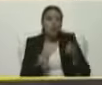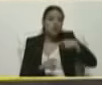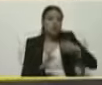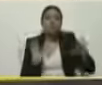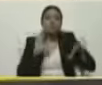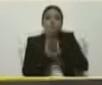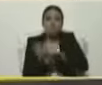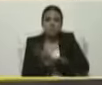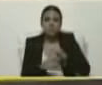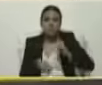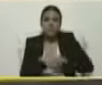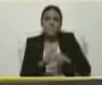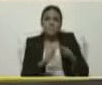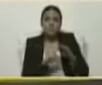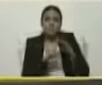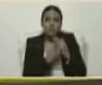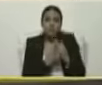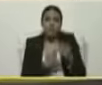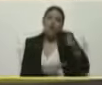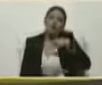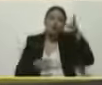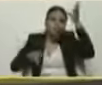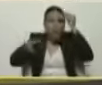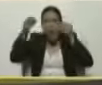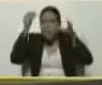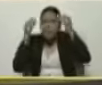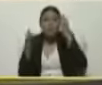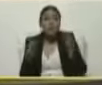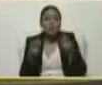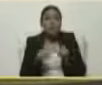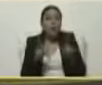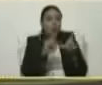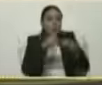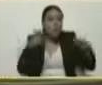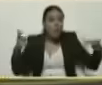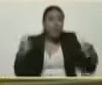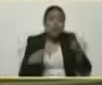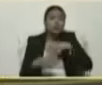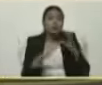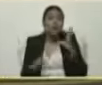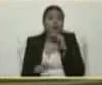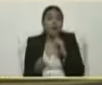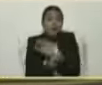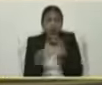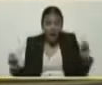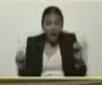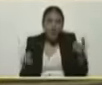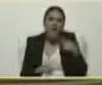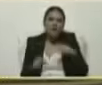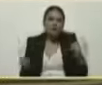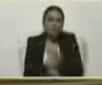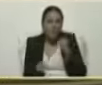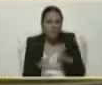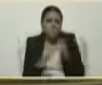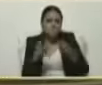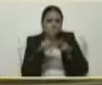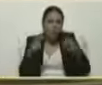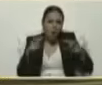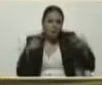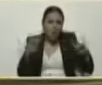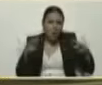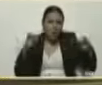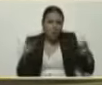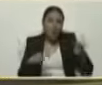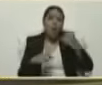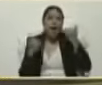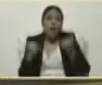Nosotros aprendimos a hacer muchísimo con nada. Y después aprendimos a hacer mucho más con poco.